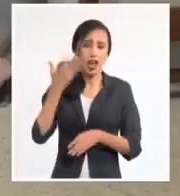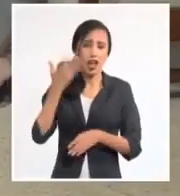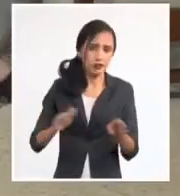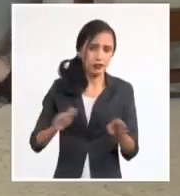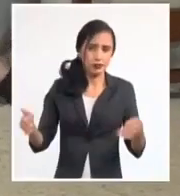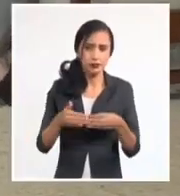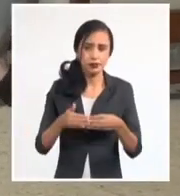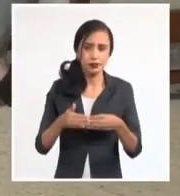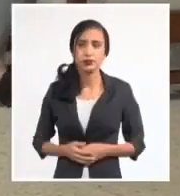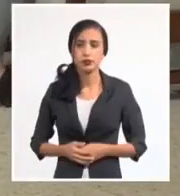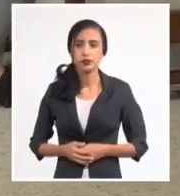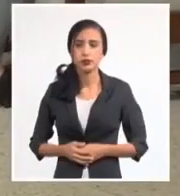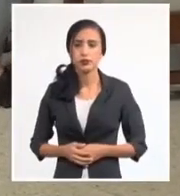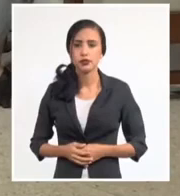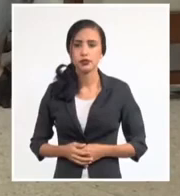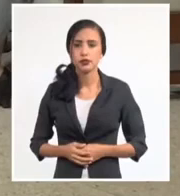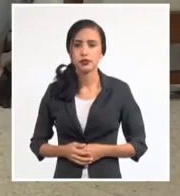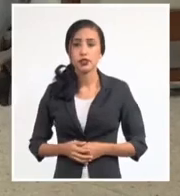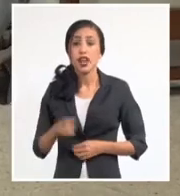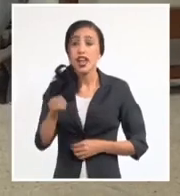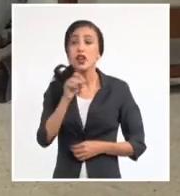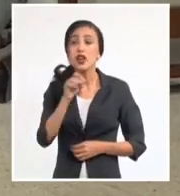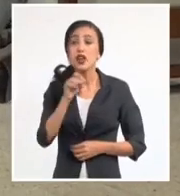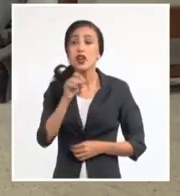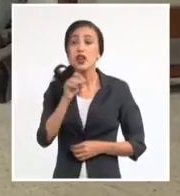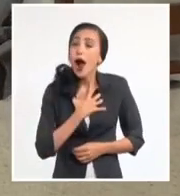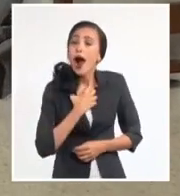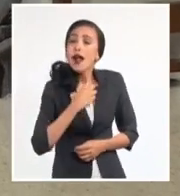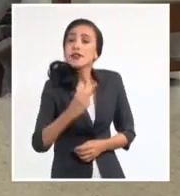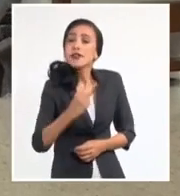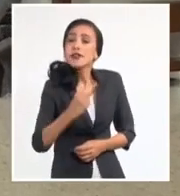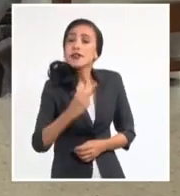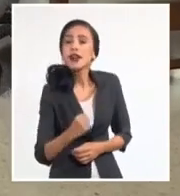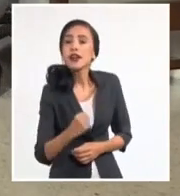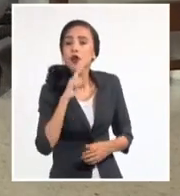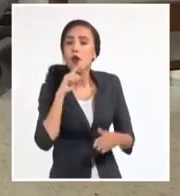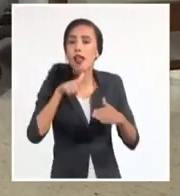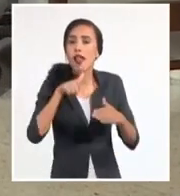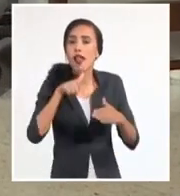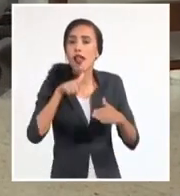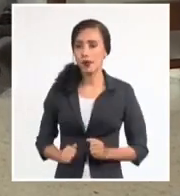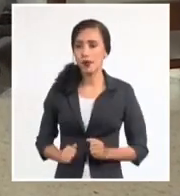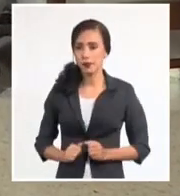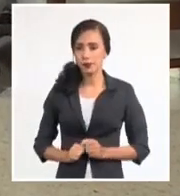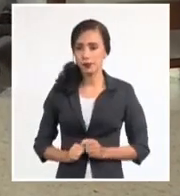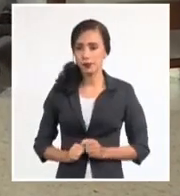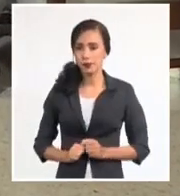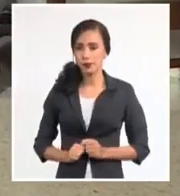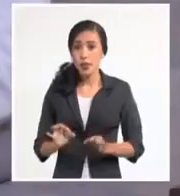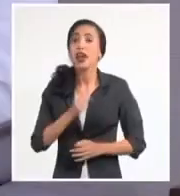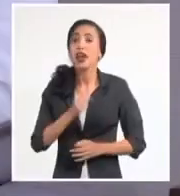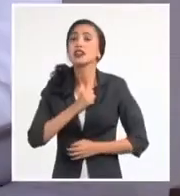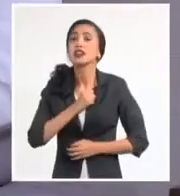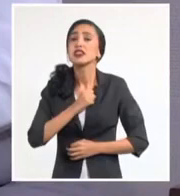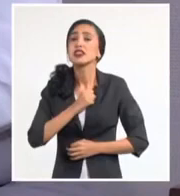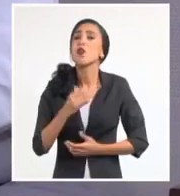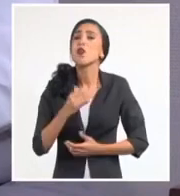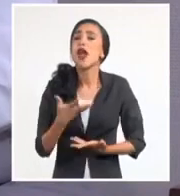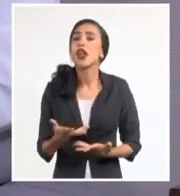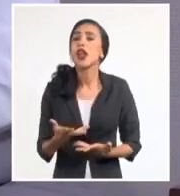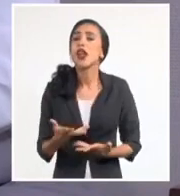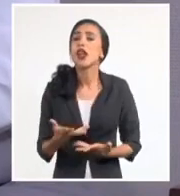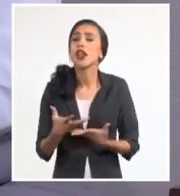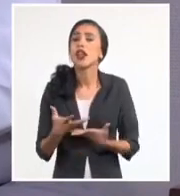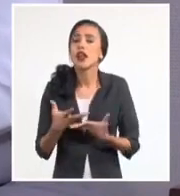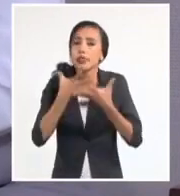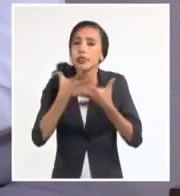quisieron arrancarnos el alma, Y bueno, y habló también de que quisieron desaparecernos, pero estamos acá. Y estaba hablando, cuando